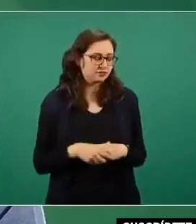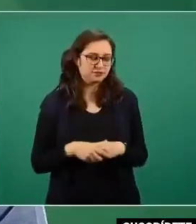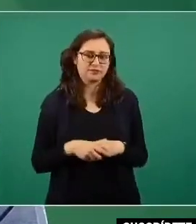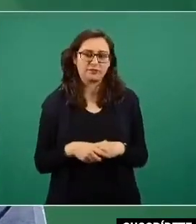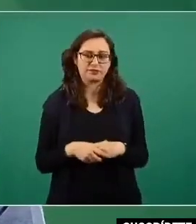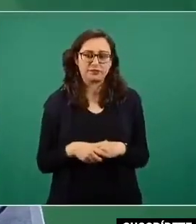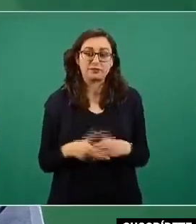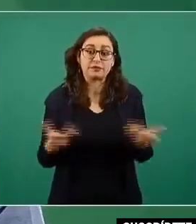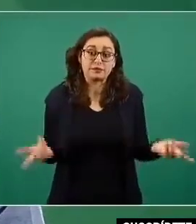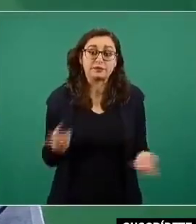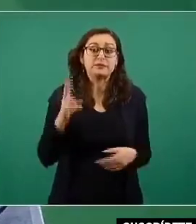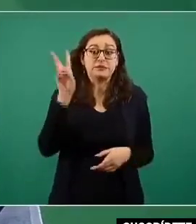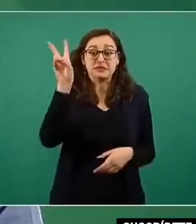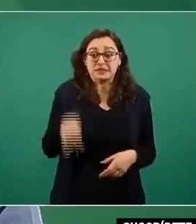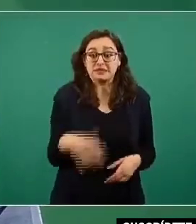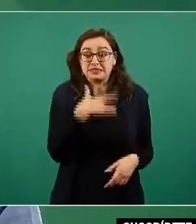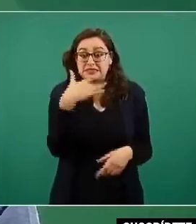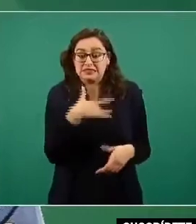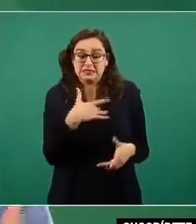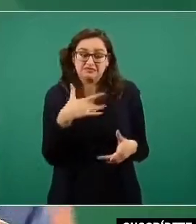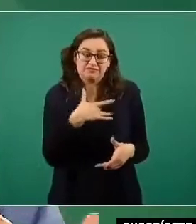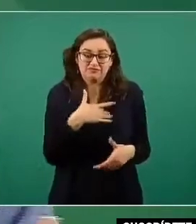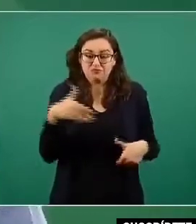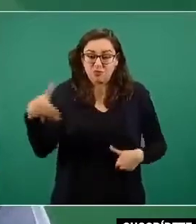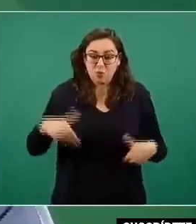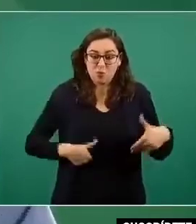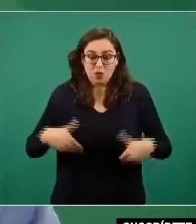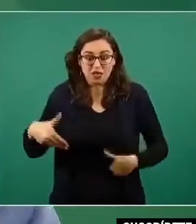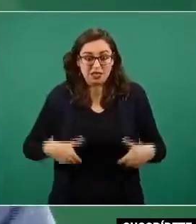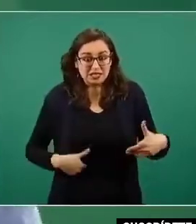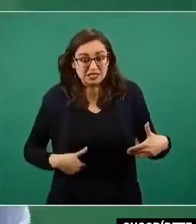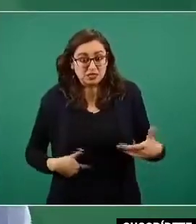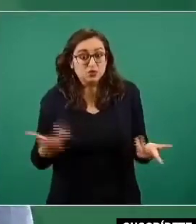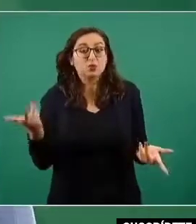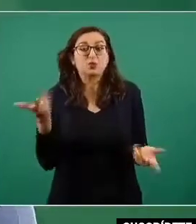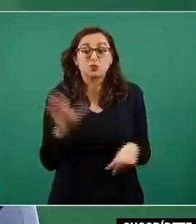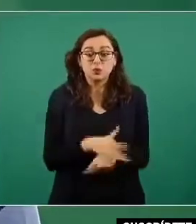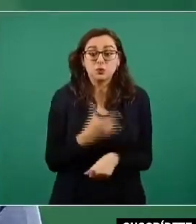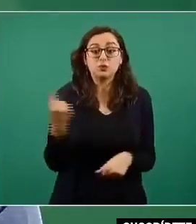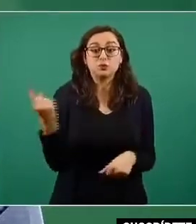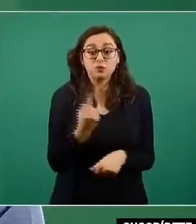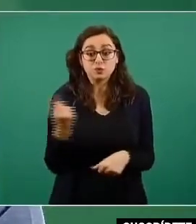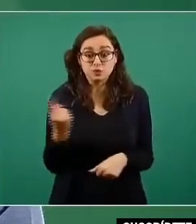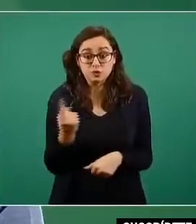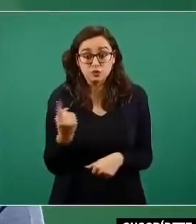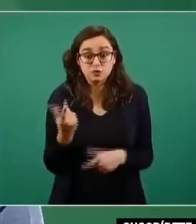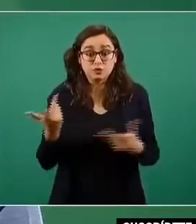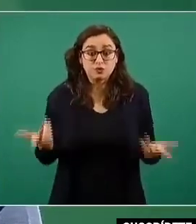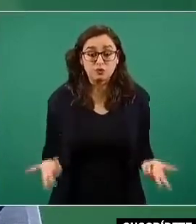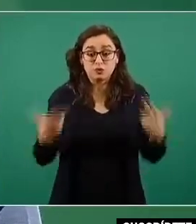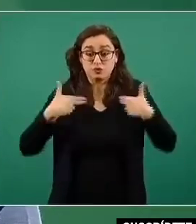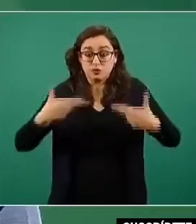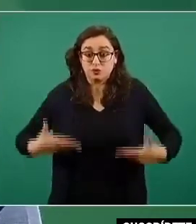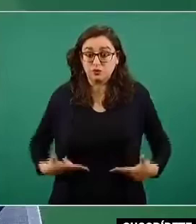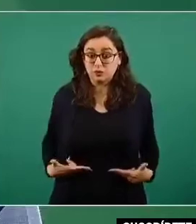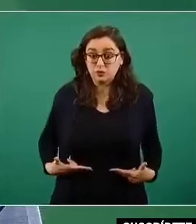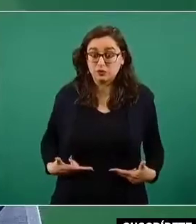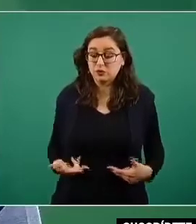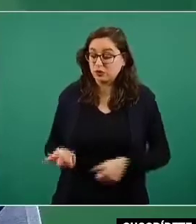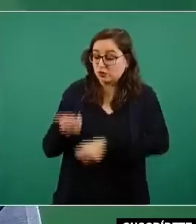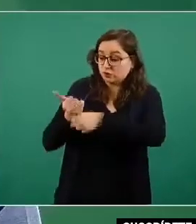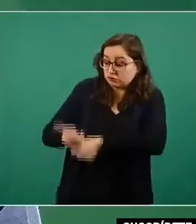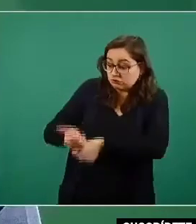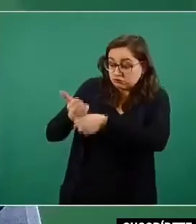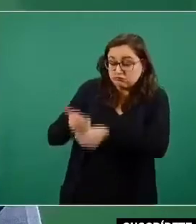técnico es muy frustrante porque eso perpetúa el drama humano de sufrimiento que nos causa el